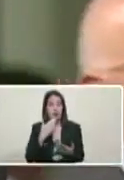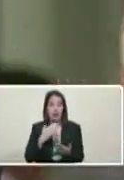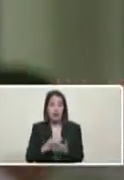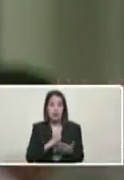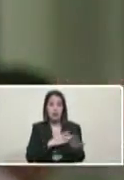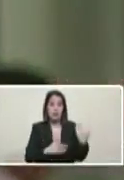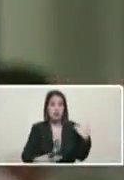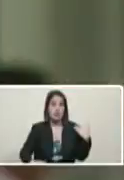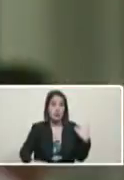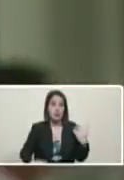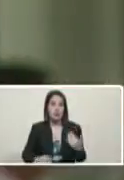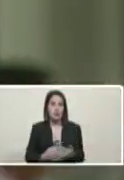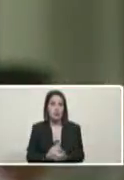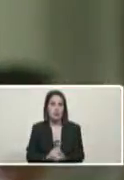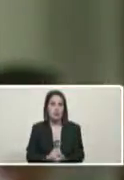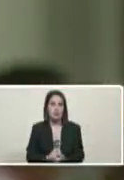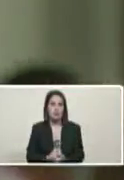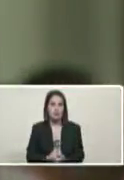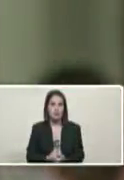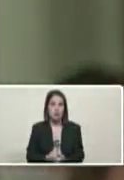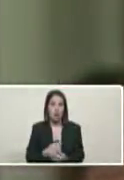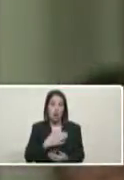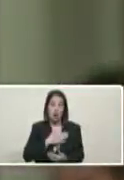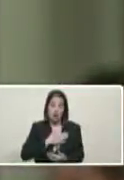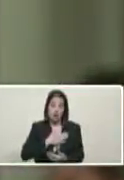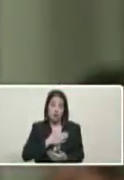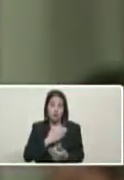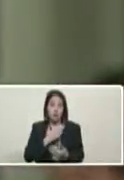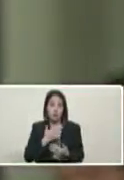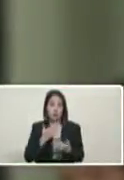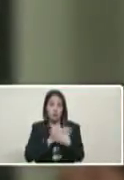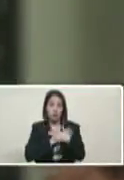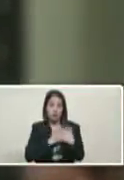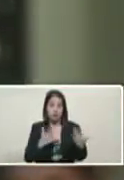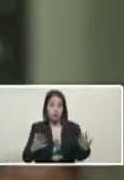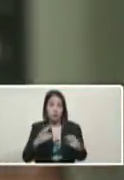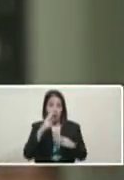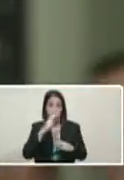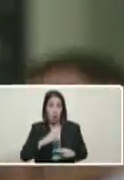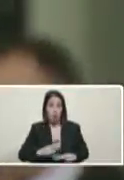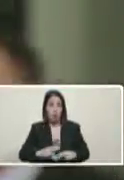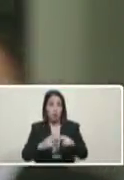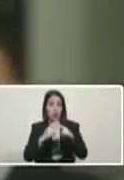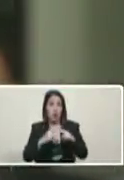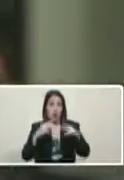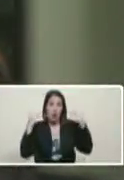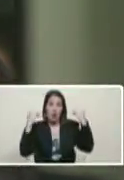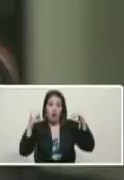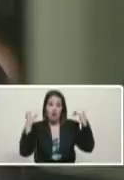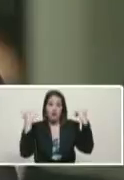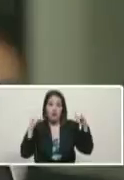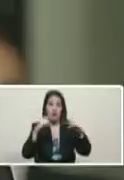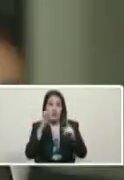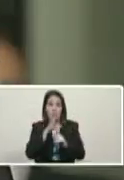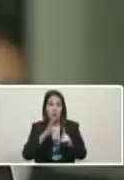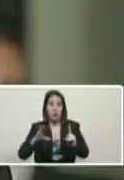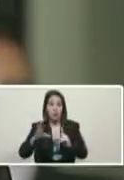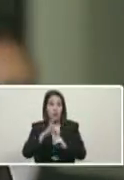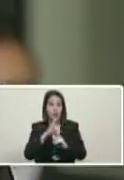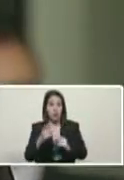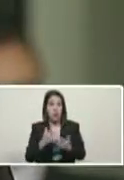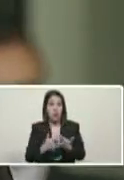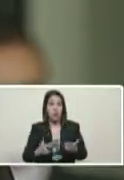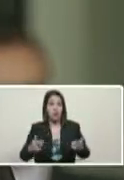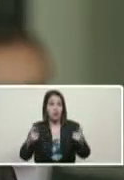presidente. Un gran honor, un gran placer estar aquí en esta fiesta de la cultura, fiesta de la libertad.